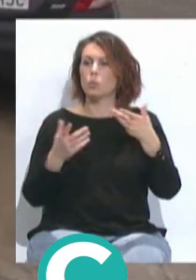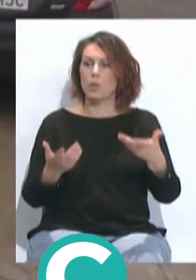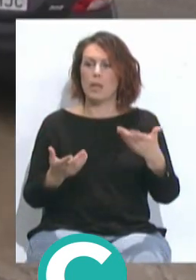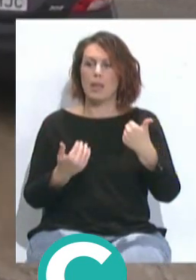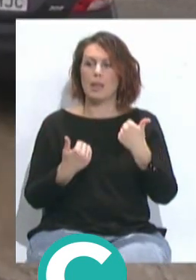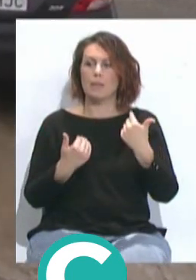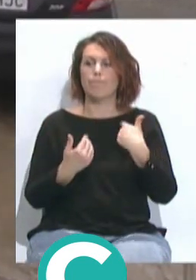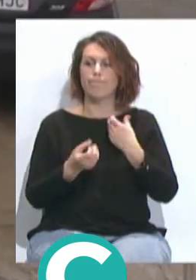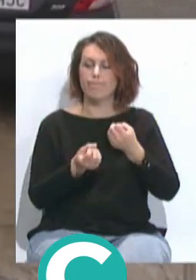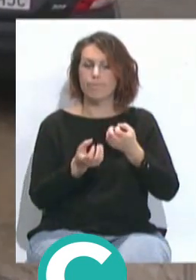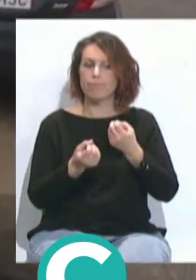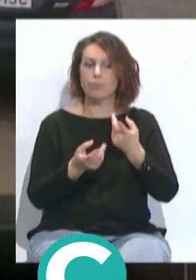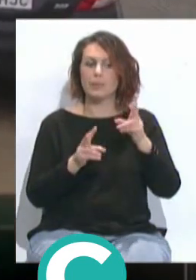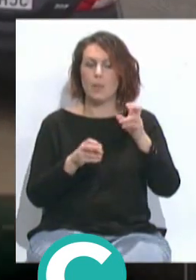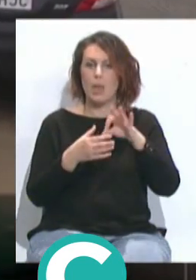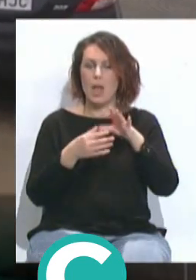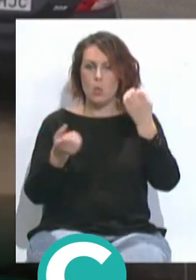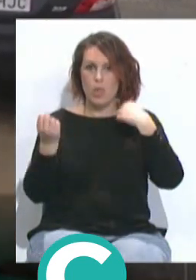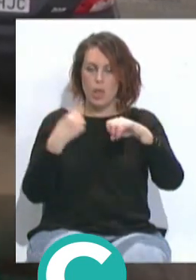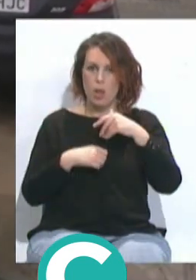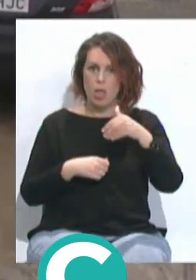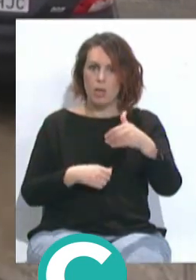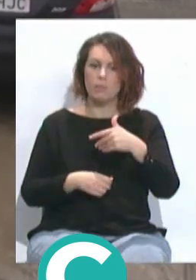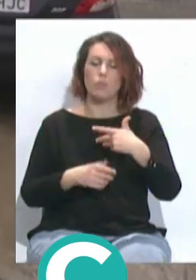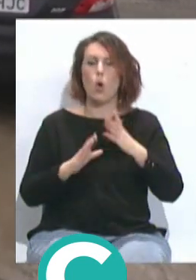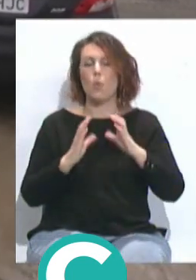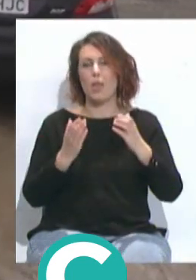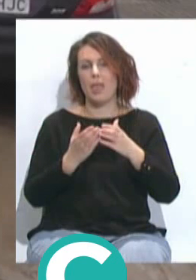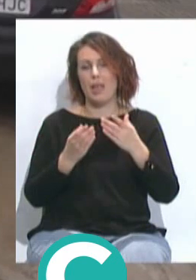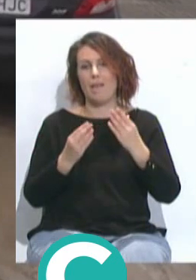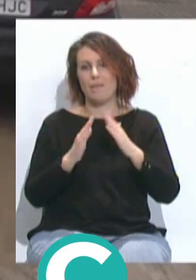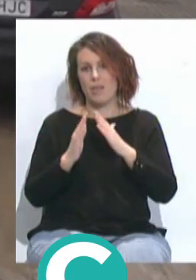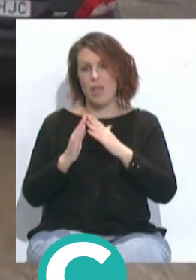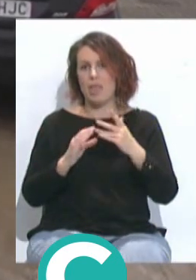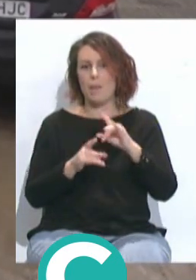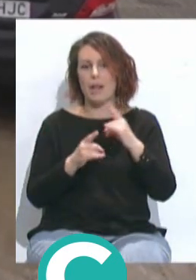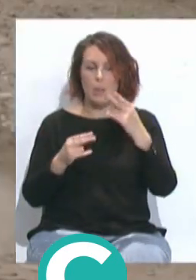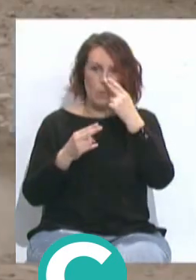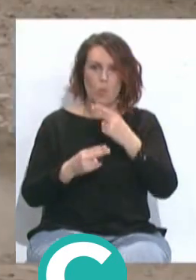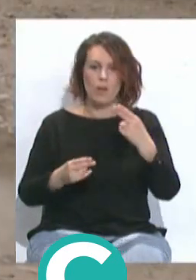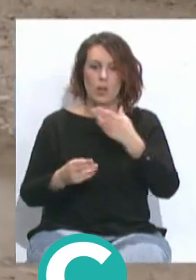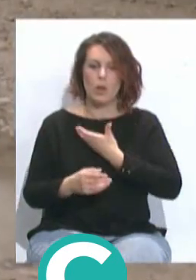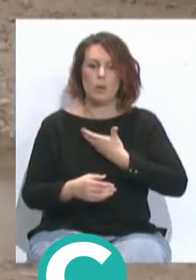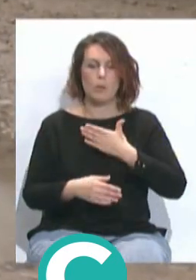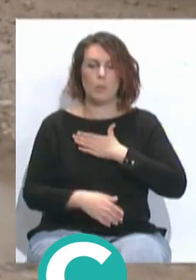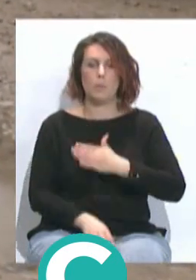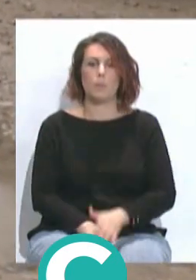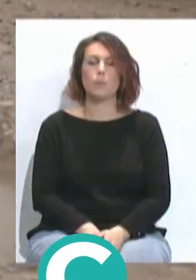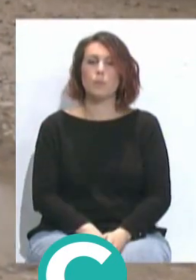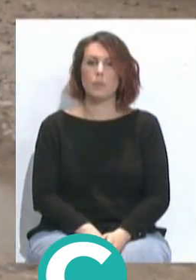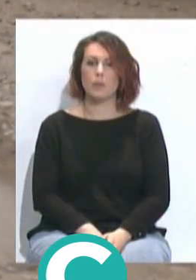mantenerles al tanto de las actuaciones a realizar en las comunidades de viviendas del Parque Público del Ayuntamiento.